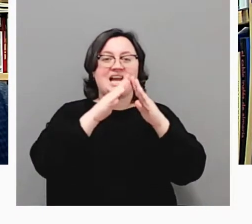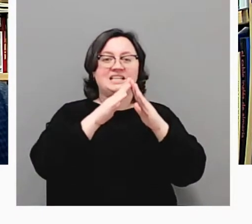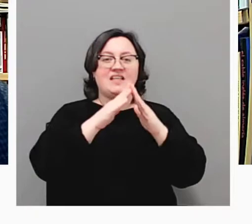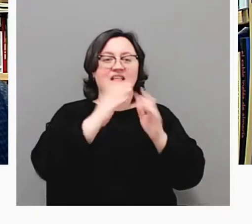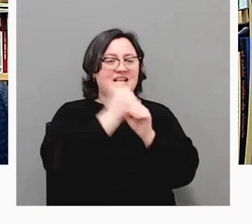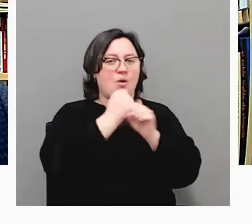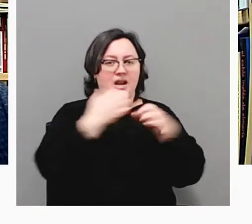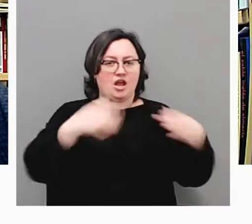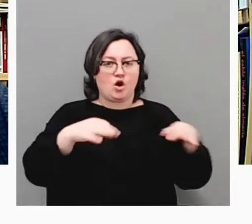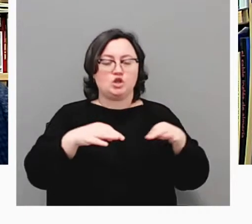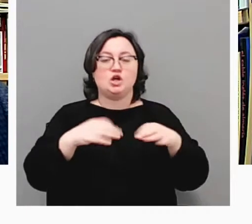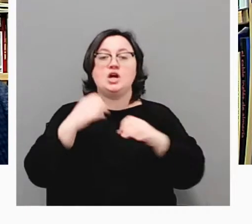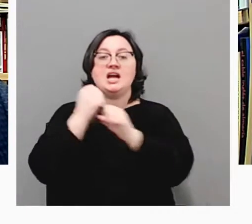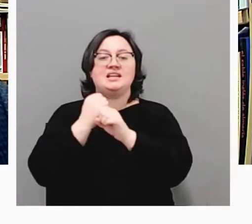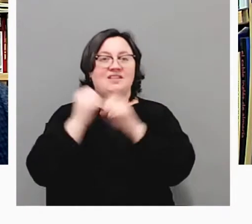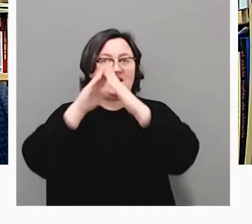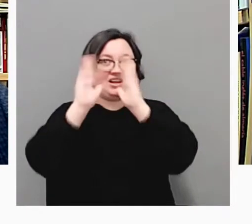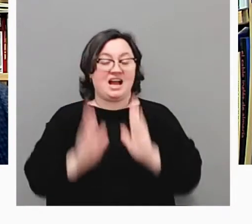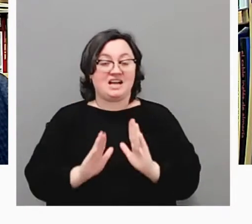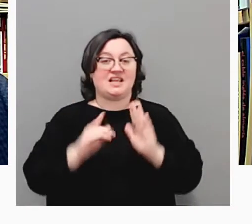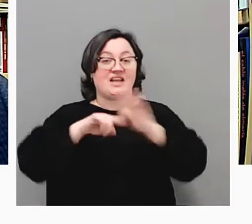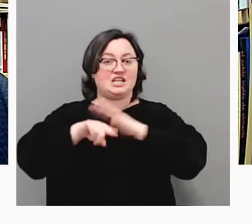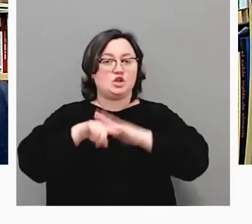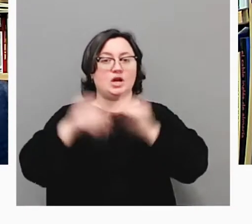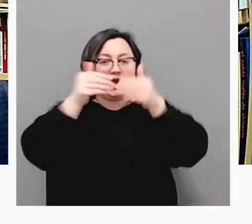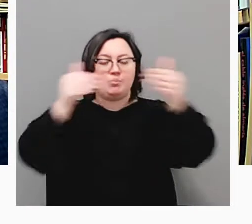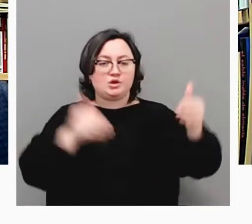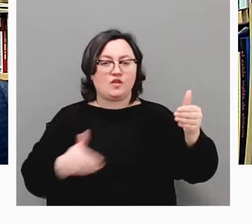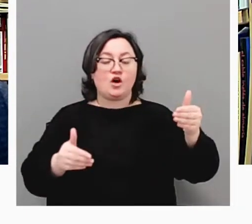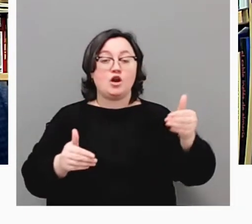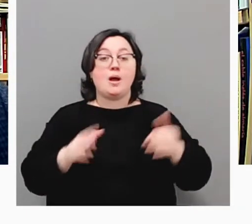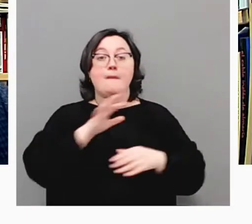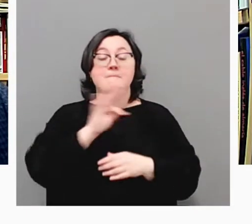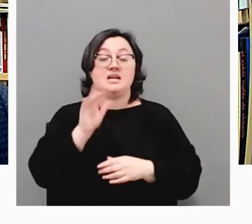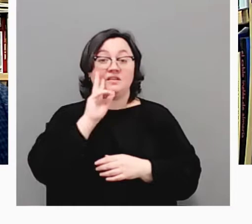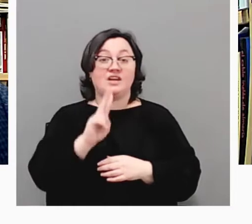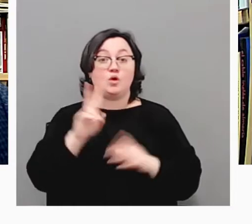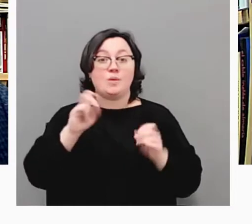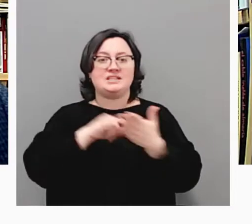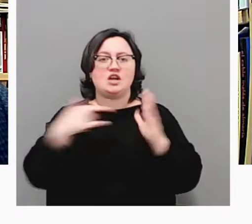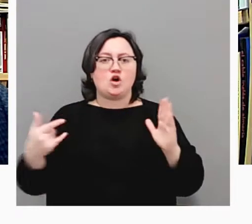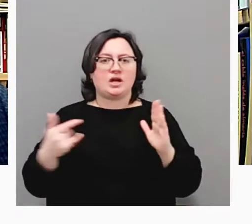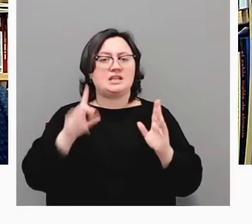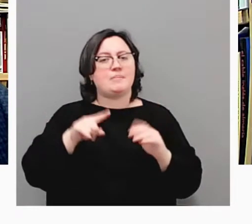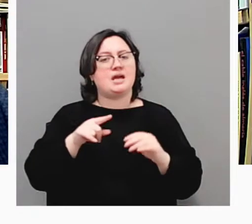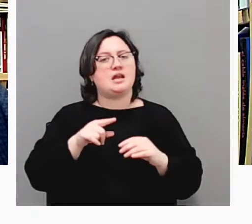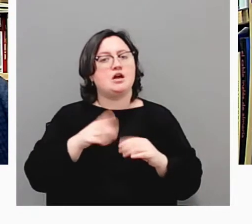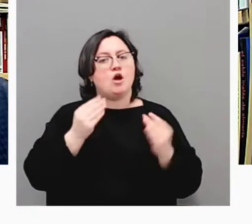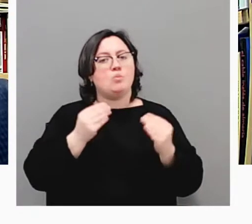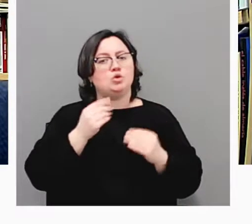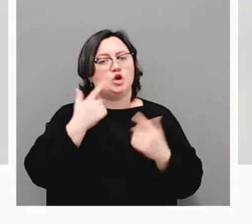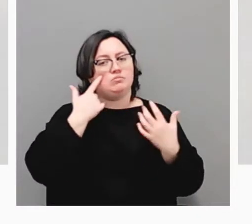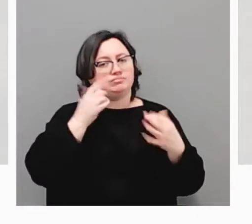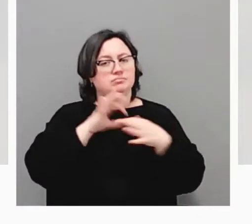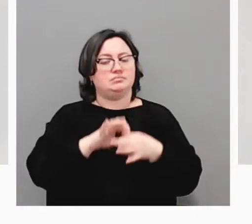la Casa de los Gestores de la fábrica, exposiciones y donde, como podemos ver, las nuevas tecnologías tienen también mucho que ver.